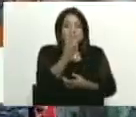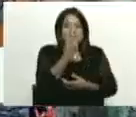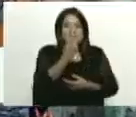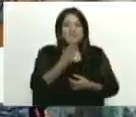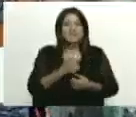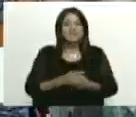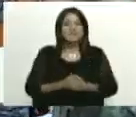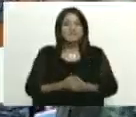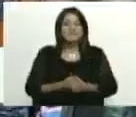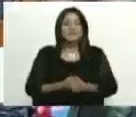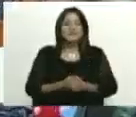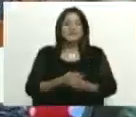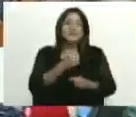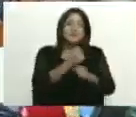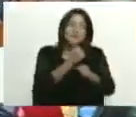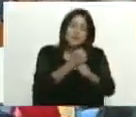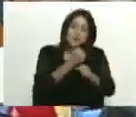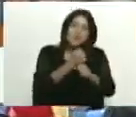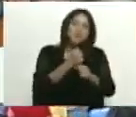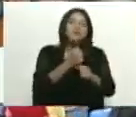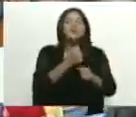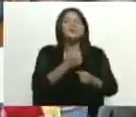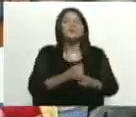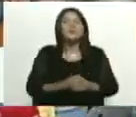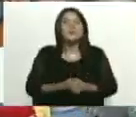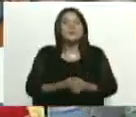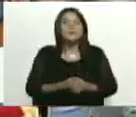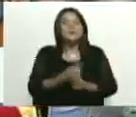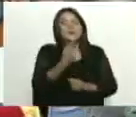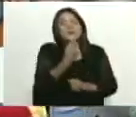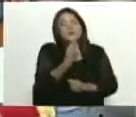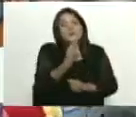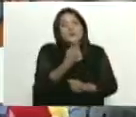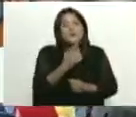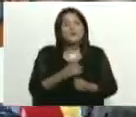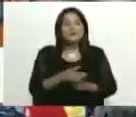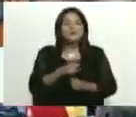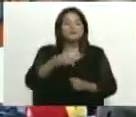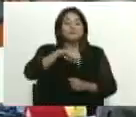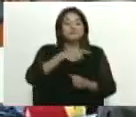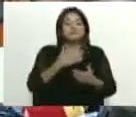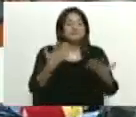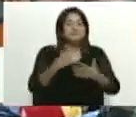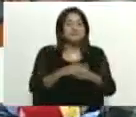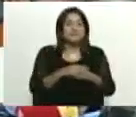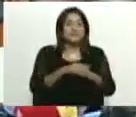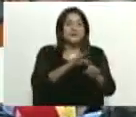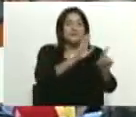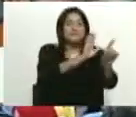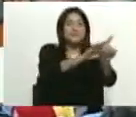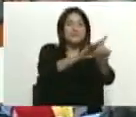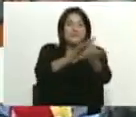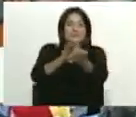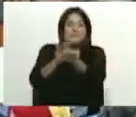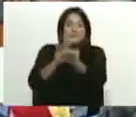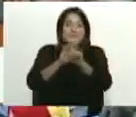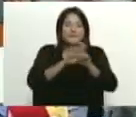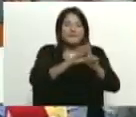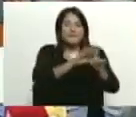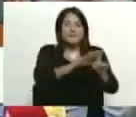¿qué? Yulexi, nos falta un trabajito. Ir a tocar todas las puertas, yo sé que ustedes lo hacen.